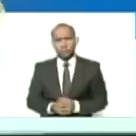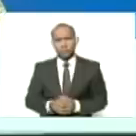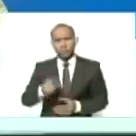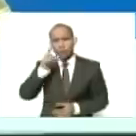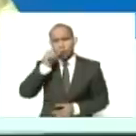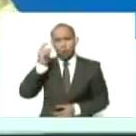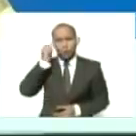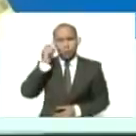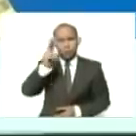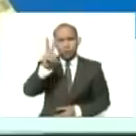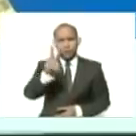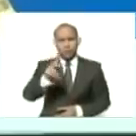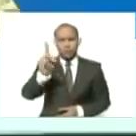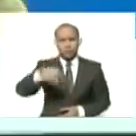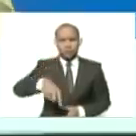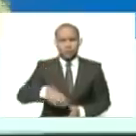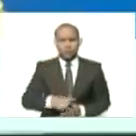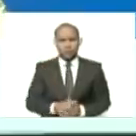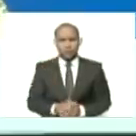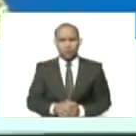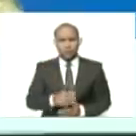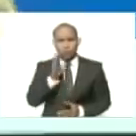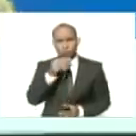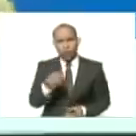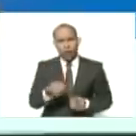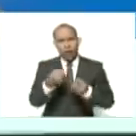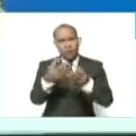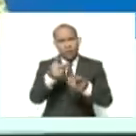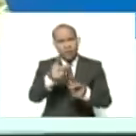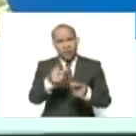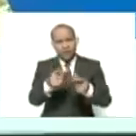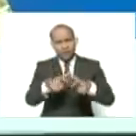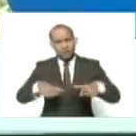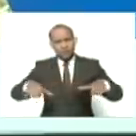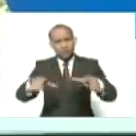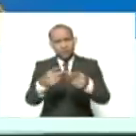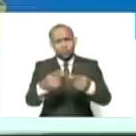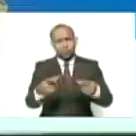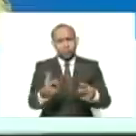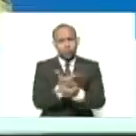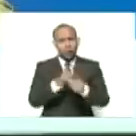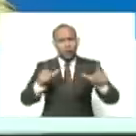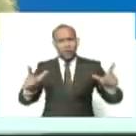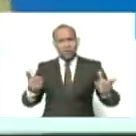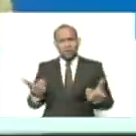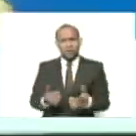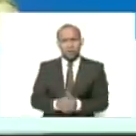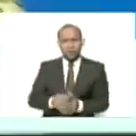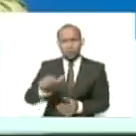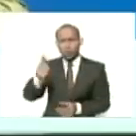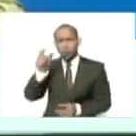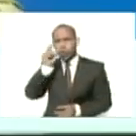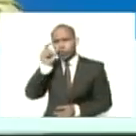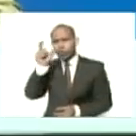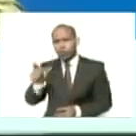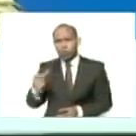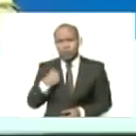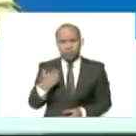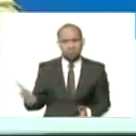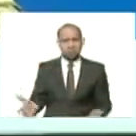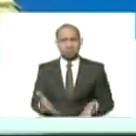hombre y la mujer venezolana. No le dejemos eso, ese campo libre, a quienes solo se lanzan como